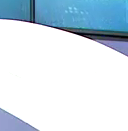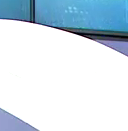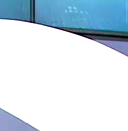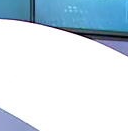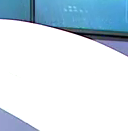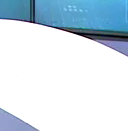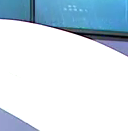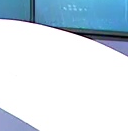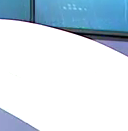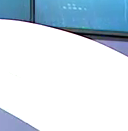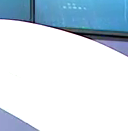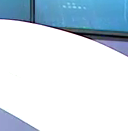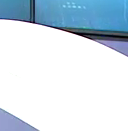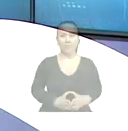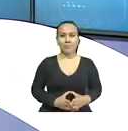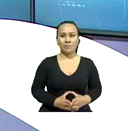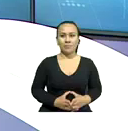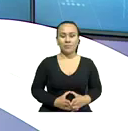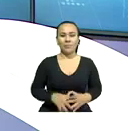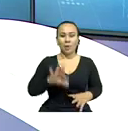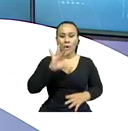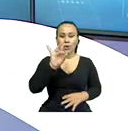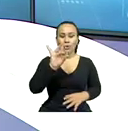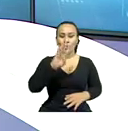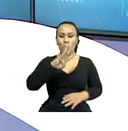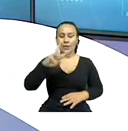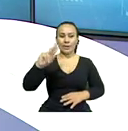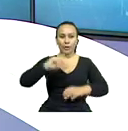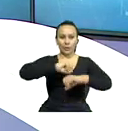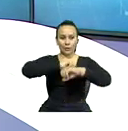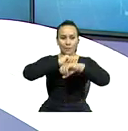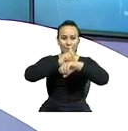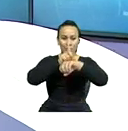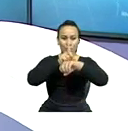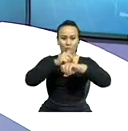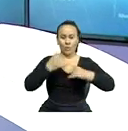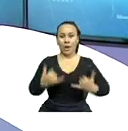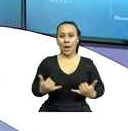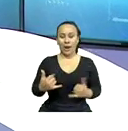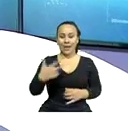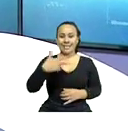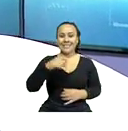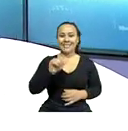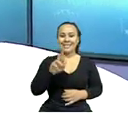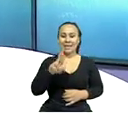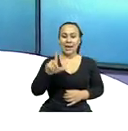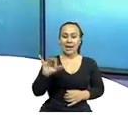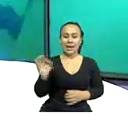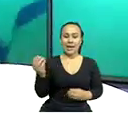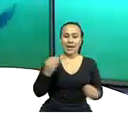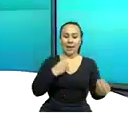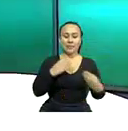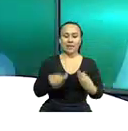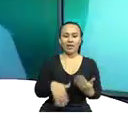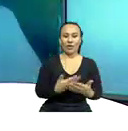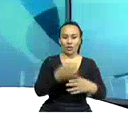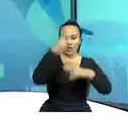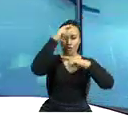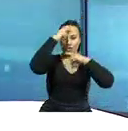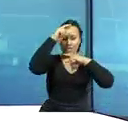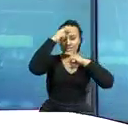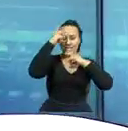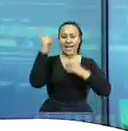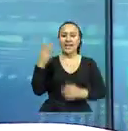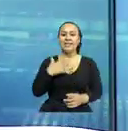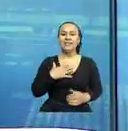en los ojitos, pero sí veo ya para allá. Charlie Pisa está listo para informarnos las novedades desde el sitio en el que